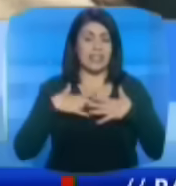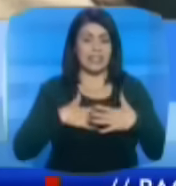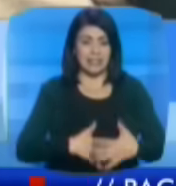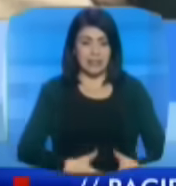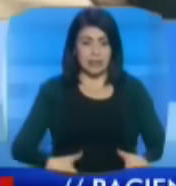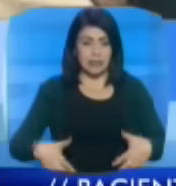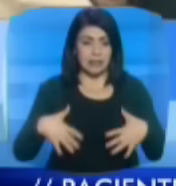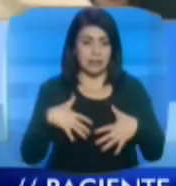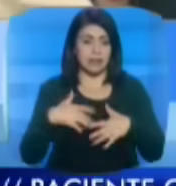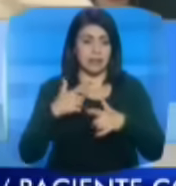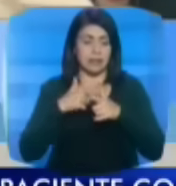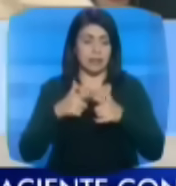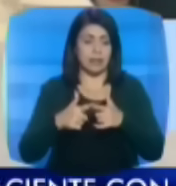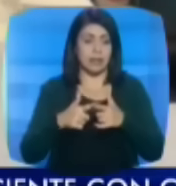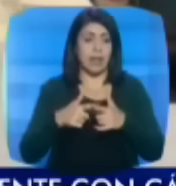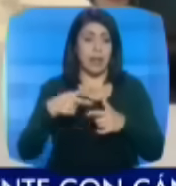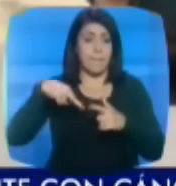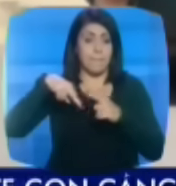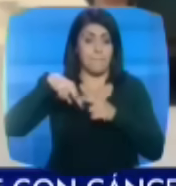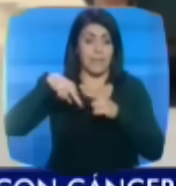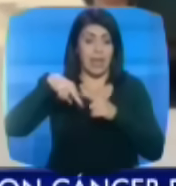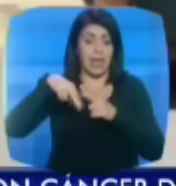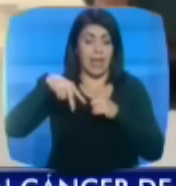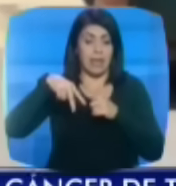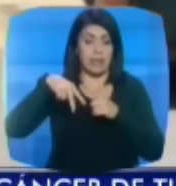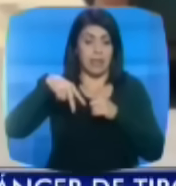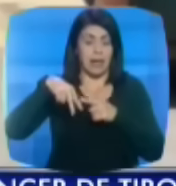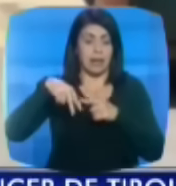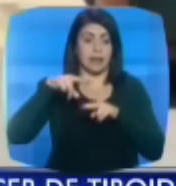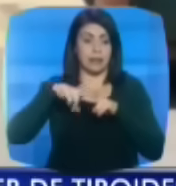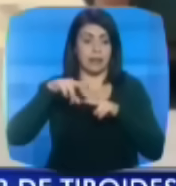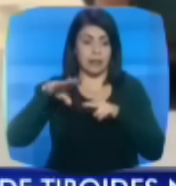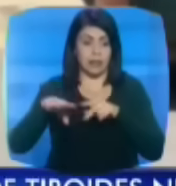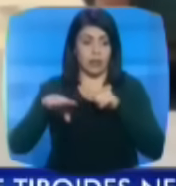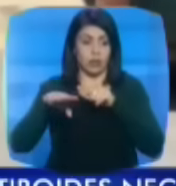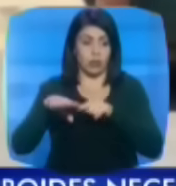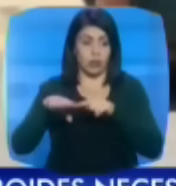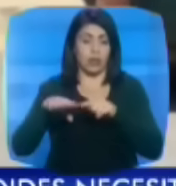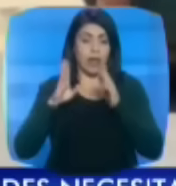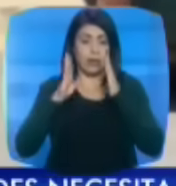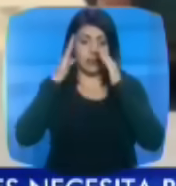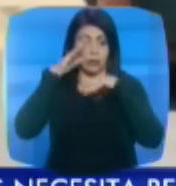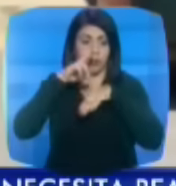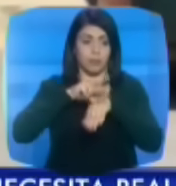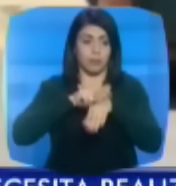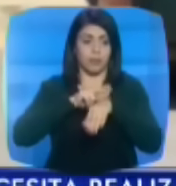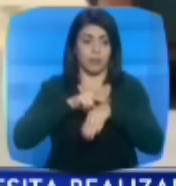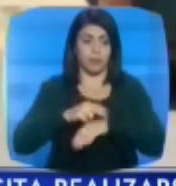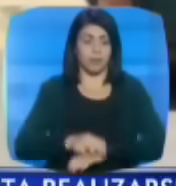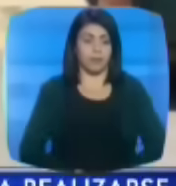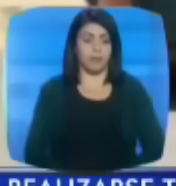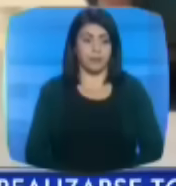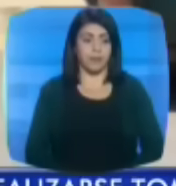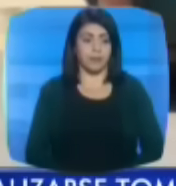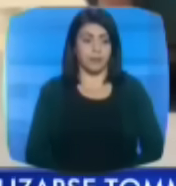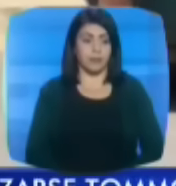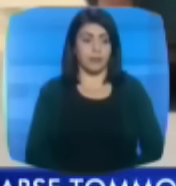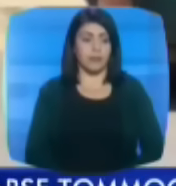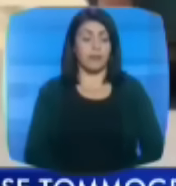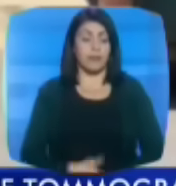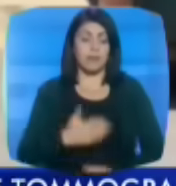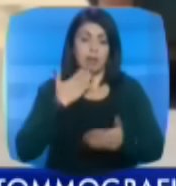pélvica y en el miembro inferior izquierdo. El mismo se encuentra recibiendo atención